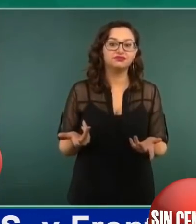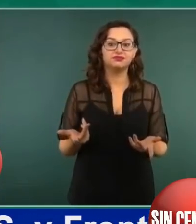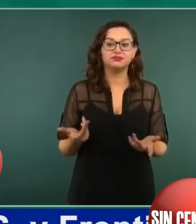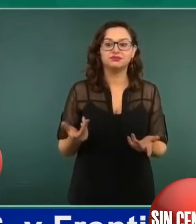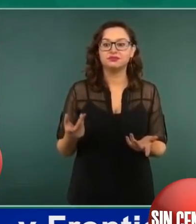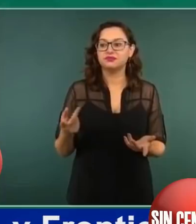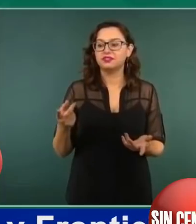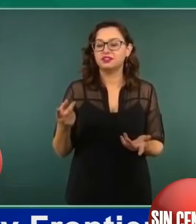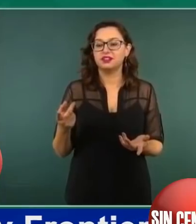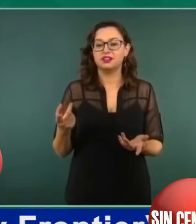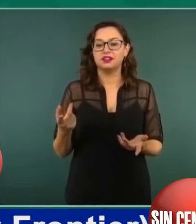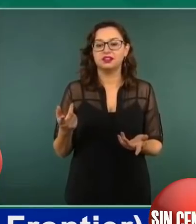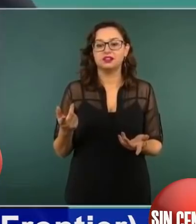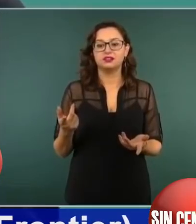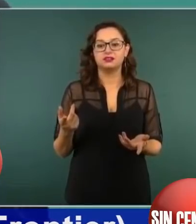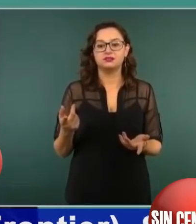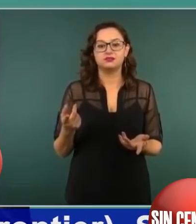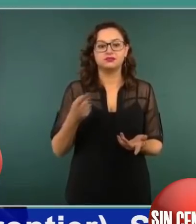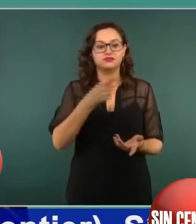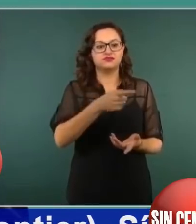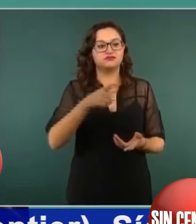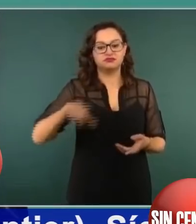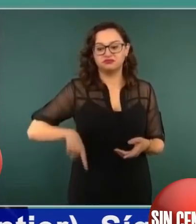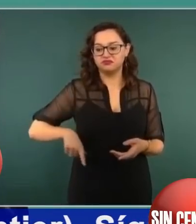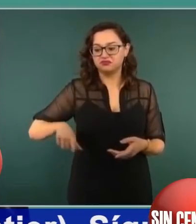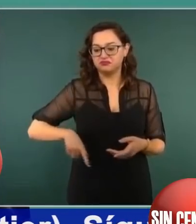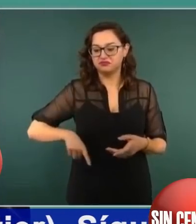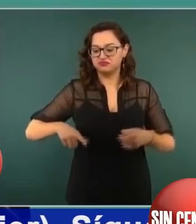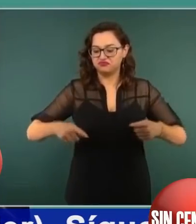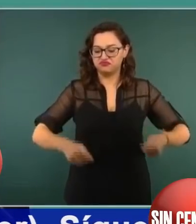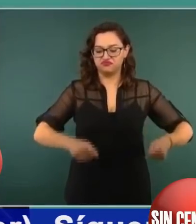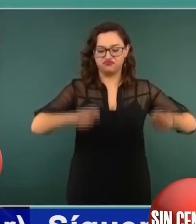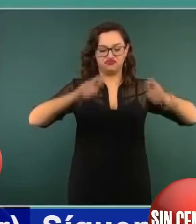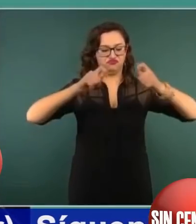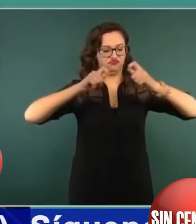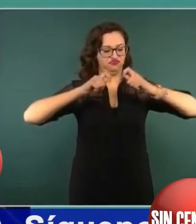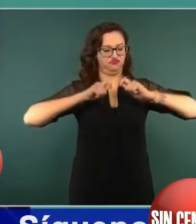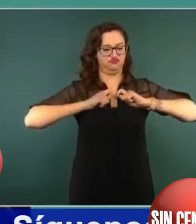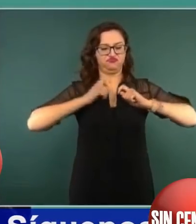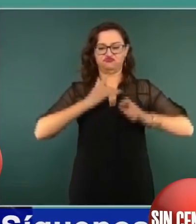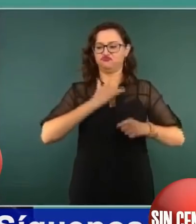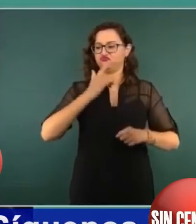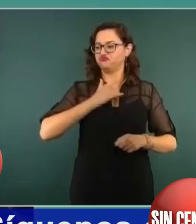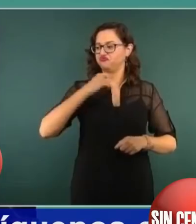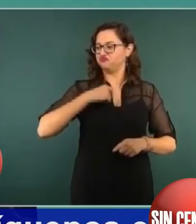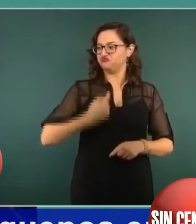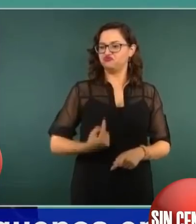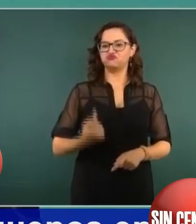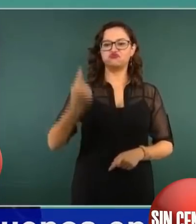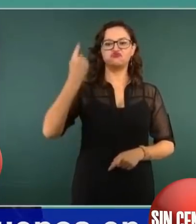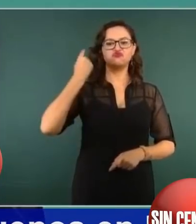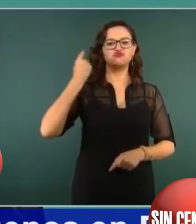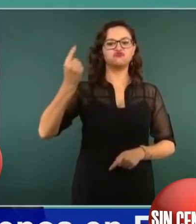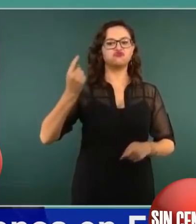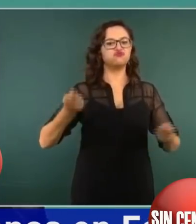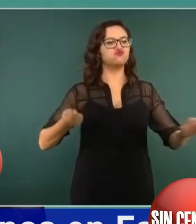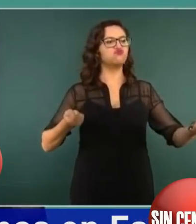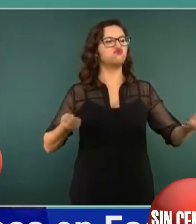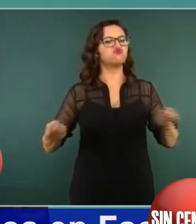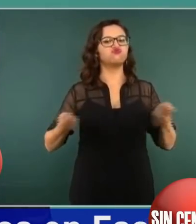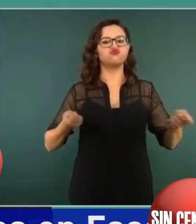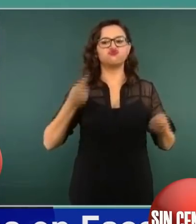el que llega al cargo se siente absoluto y hace lo que le da la